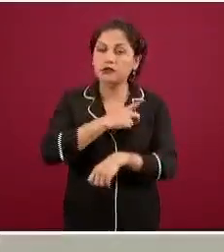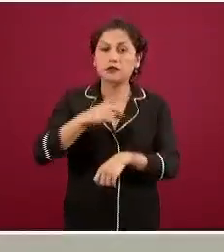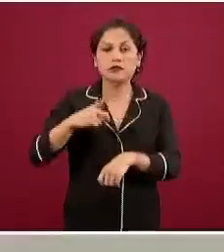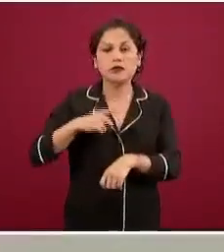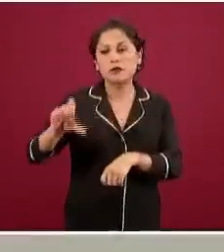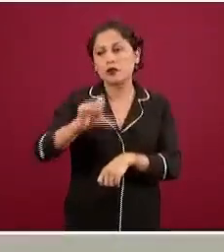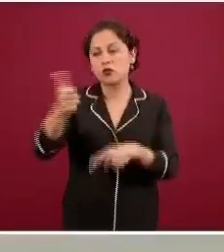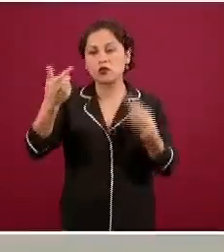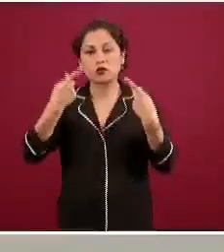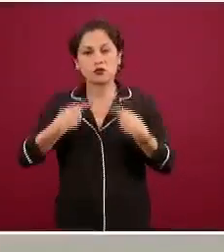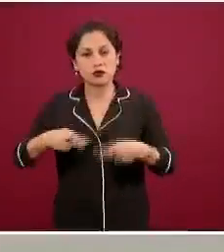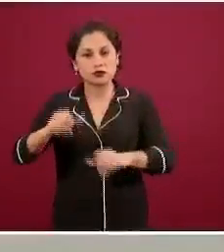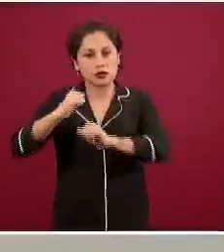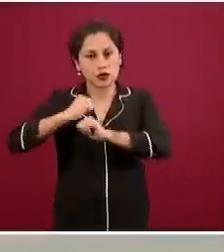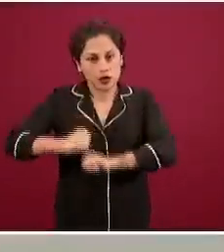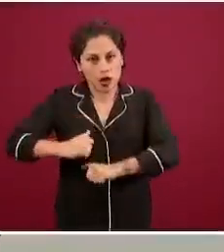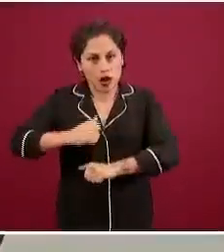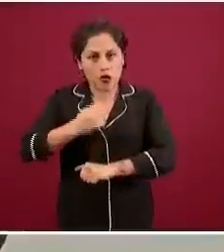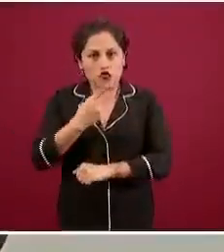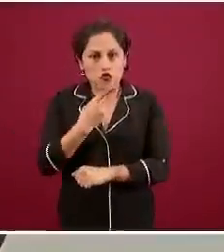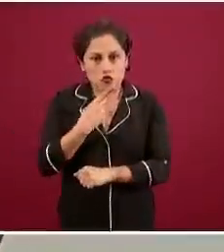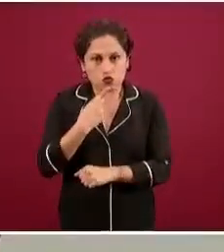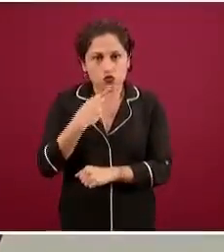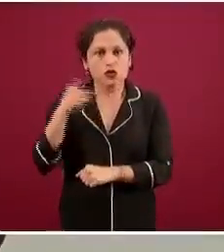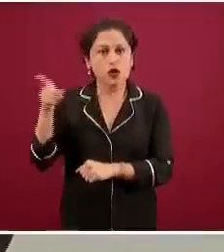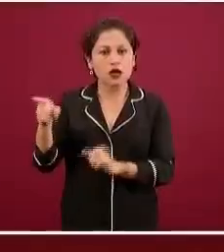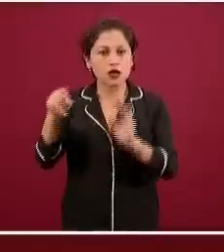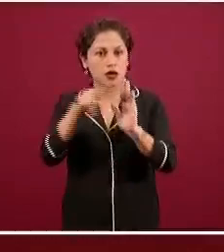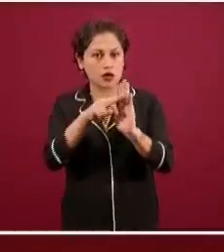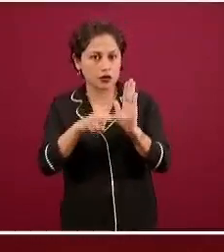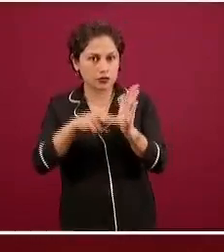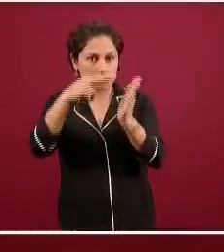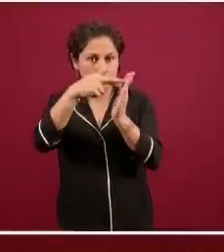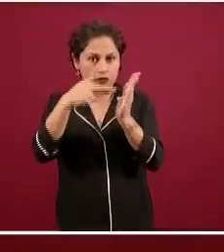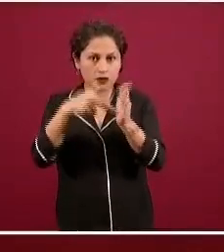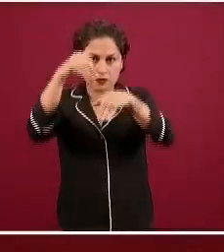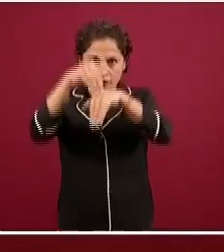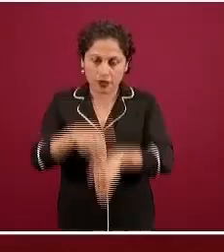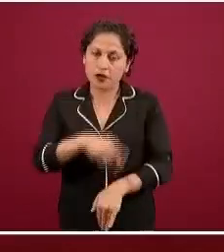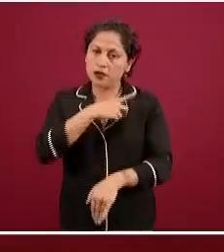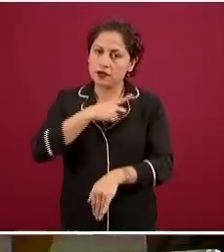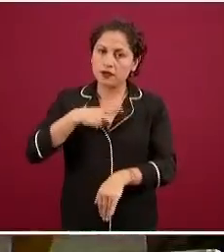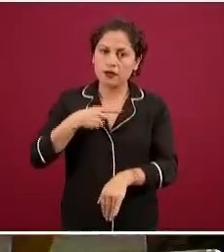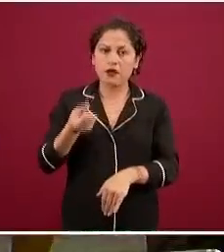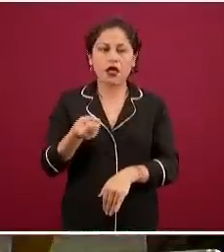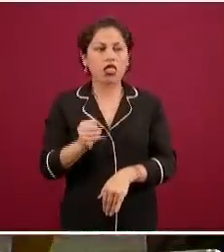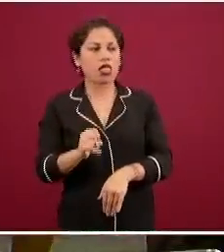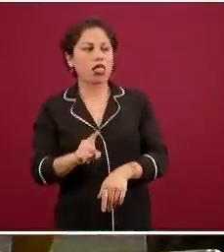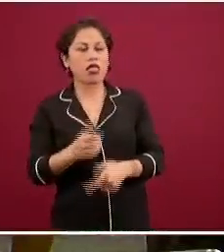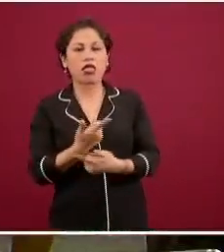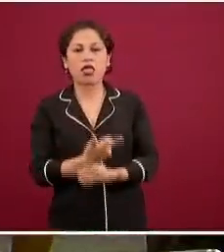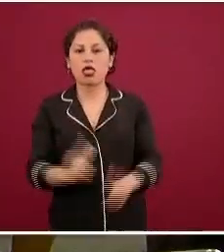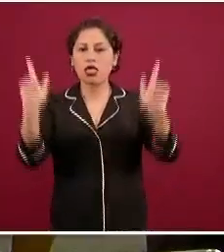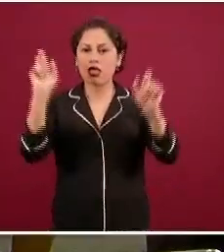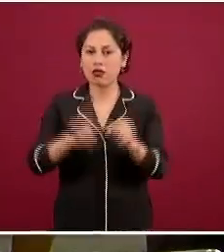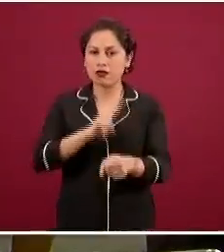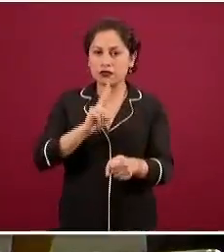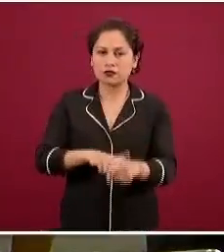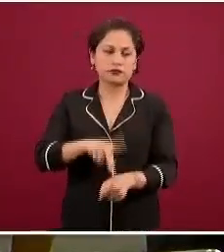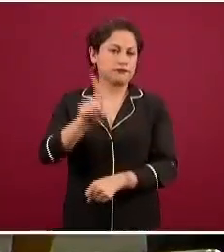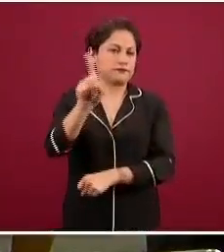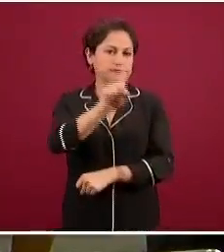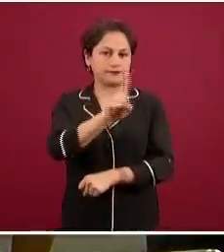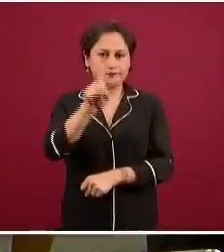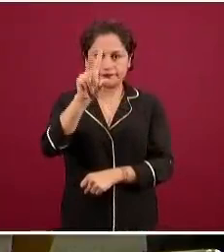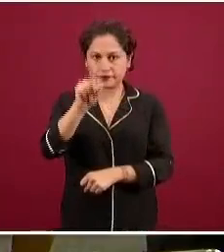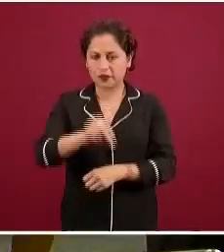sido probadas y autorizadas para su uso en determinadas condiciones. Sobre el resumen del